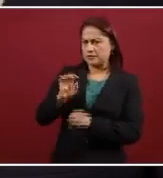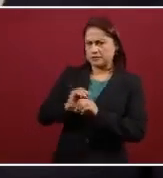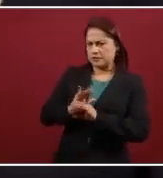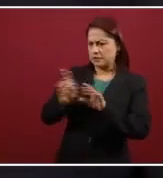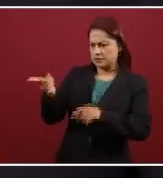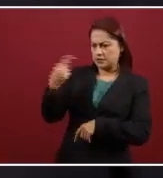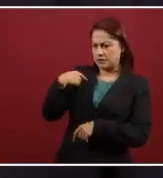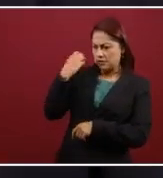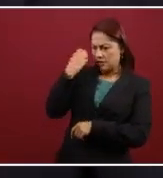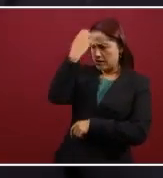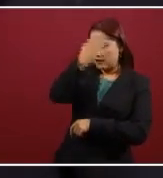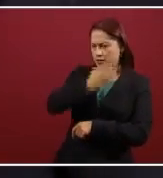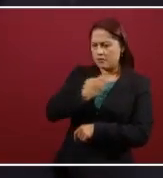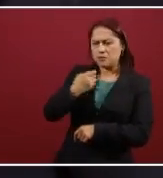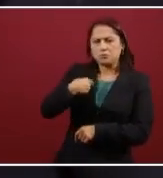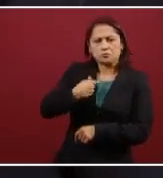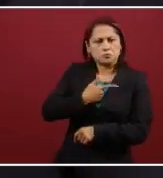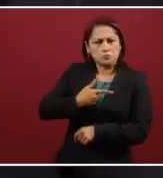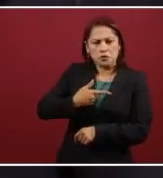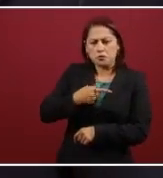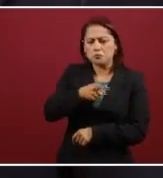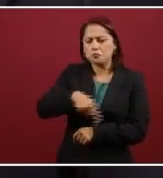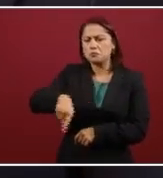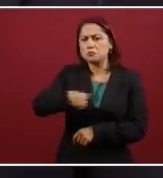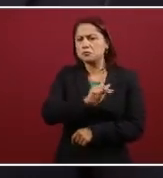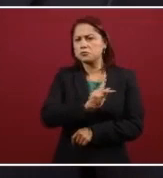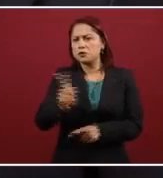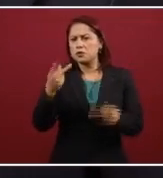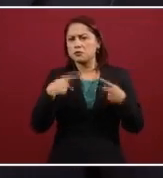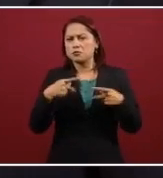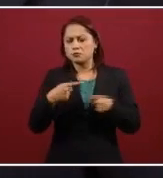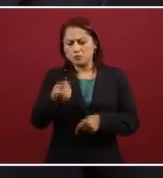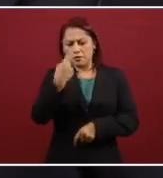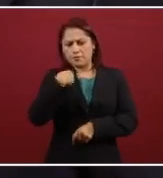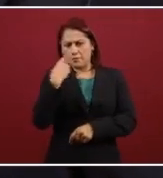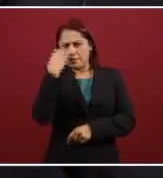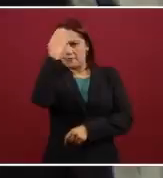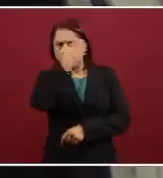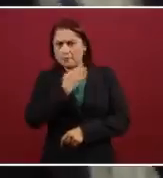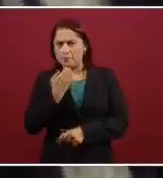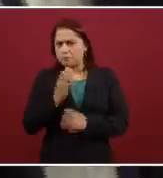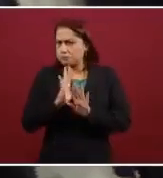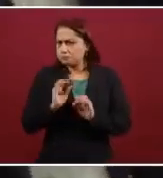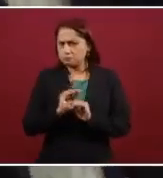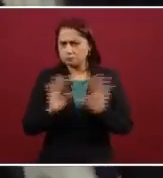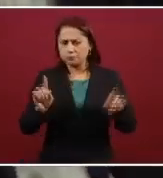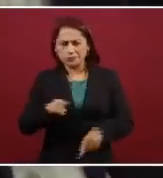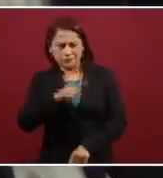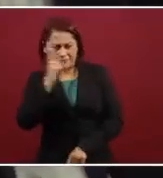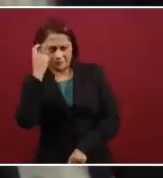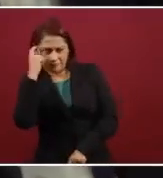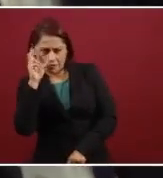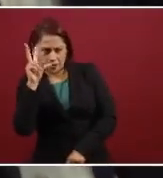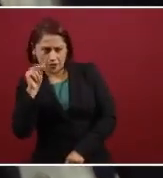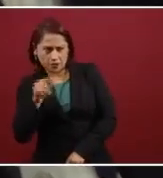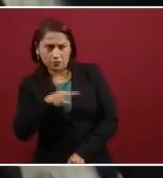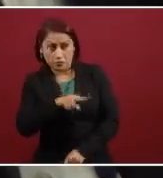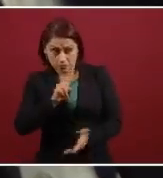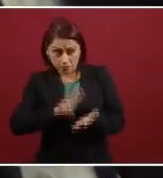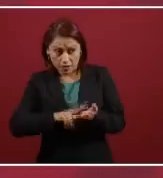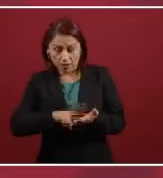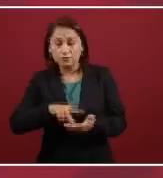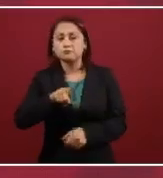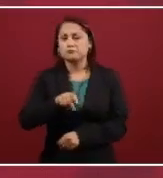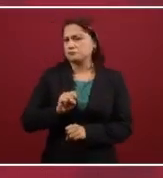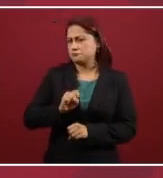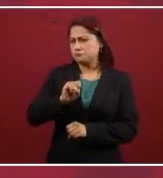no que… ¿No se enoja? No, y tengo ¿seguro? Que mandar obedeciendo. ¿Se vale que el gabinete sí, evalúe al presidente? Sí, mire,